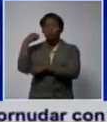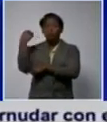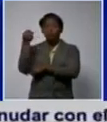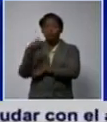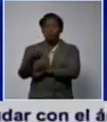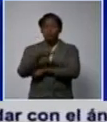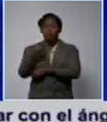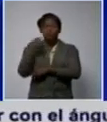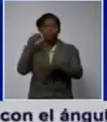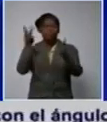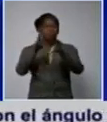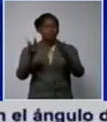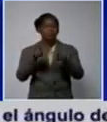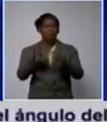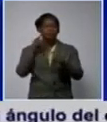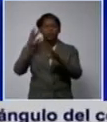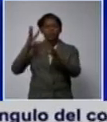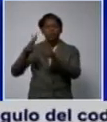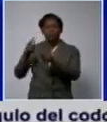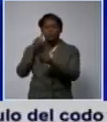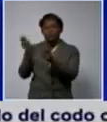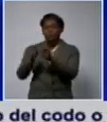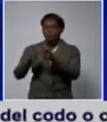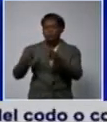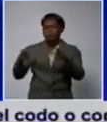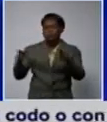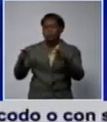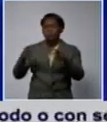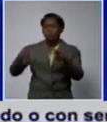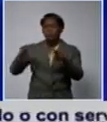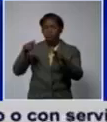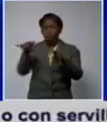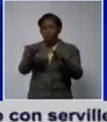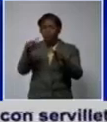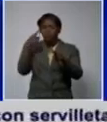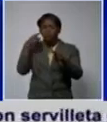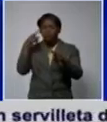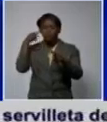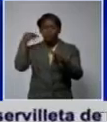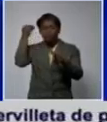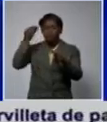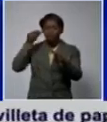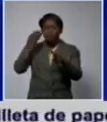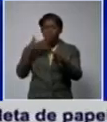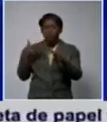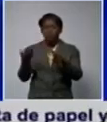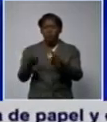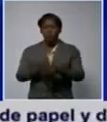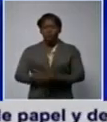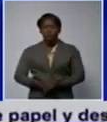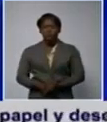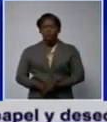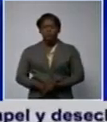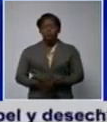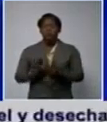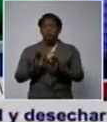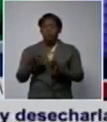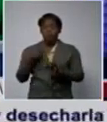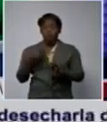que siguen las cifras siendo una preocupación después del confinamiento. Hoy incluso la noticia era que Francia,